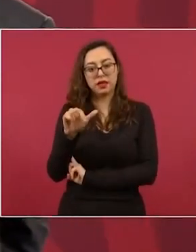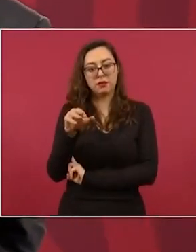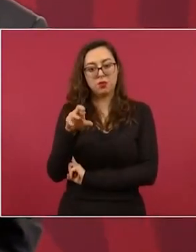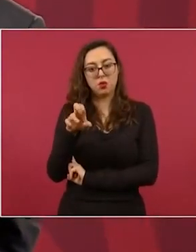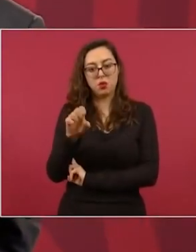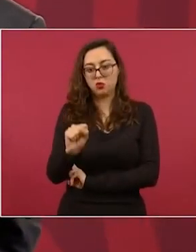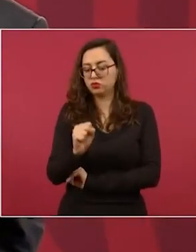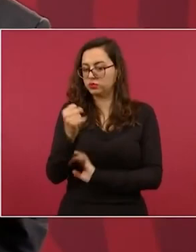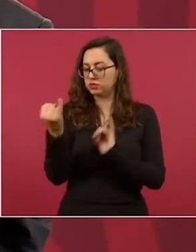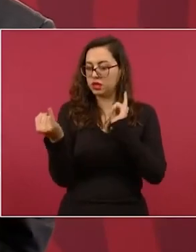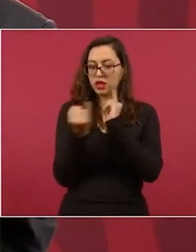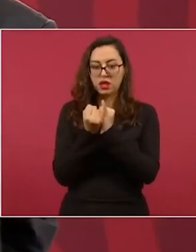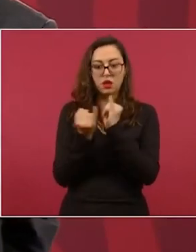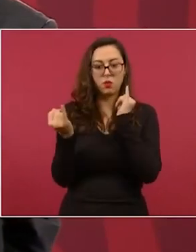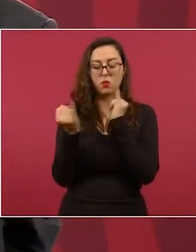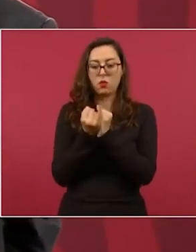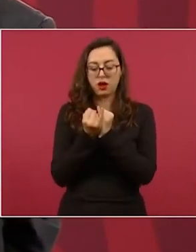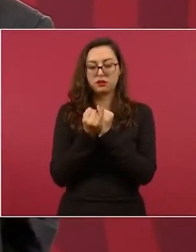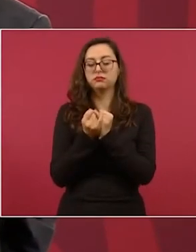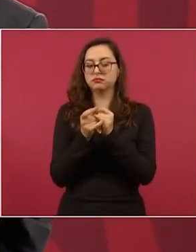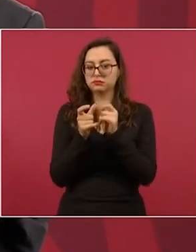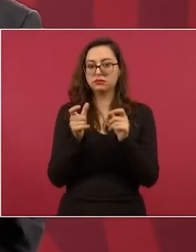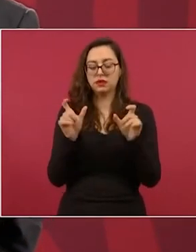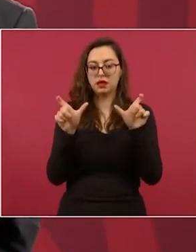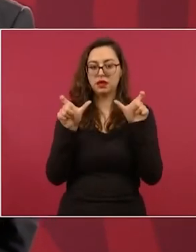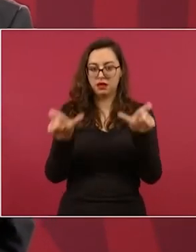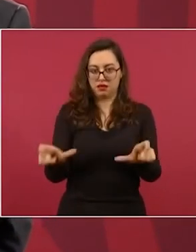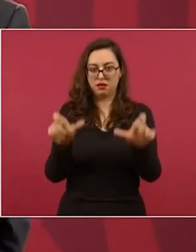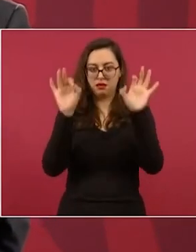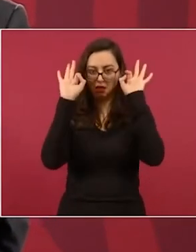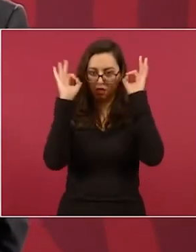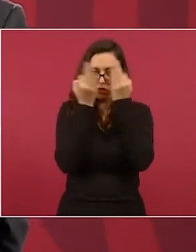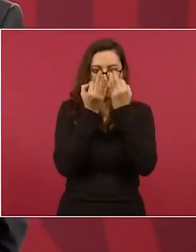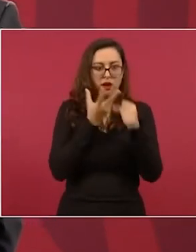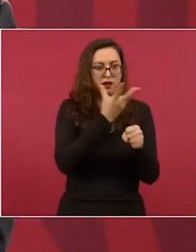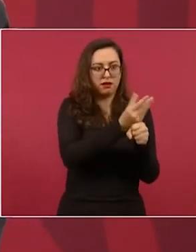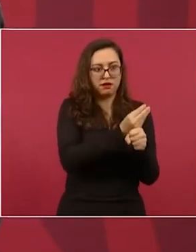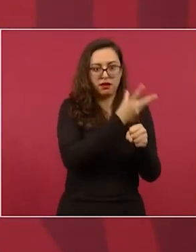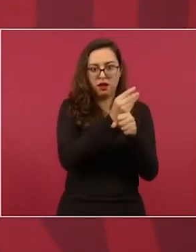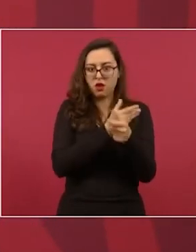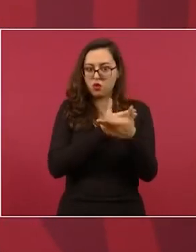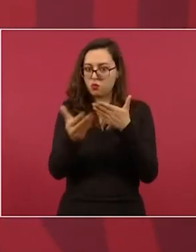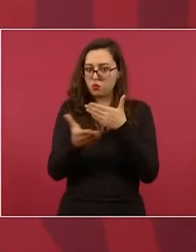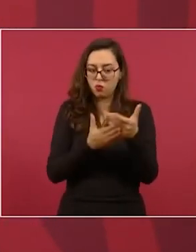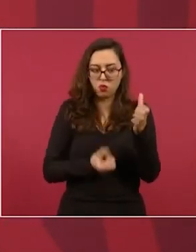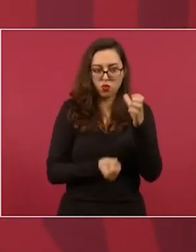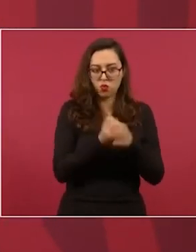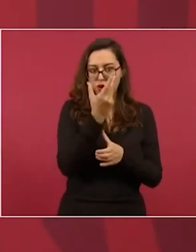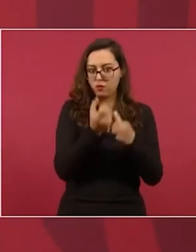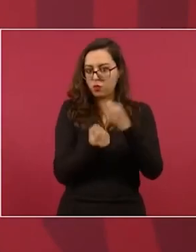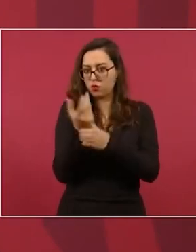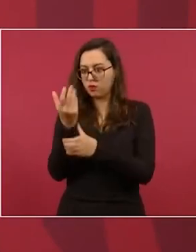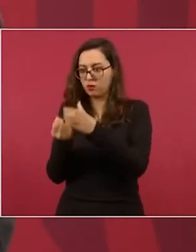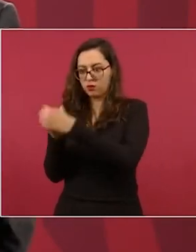las aduanas. Y vamos a seguir